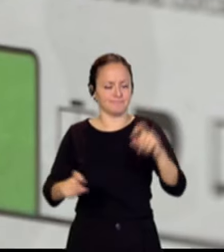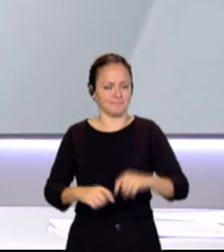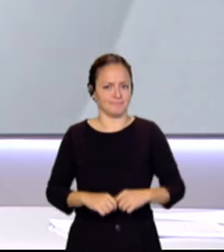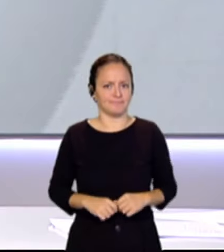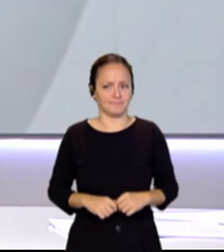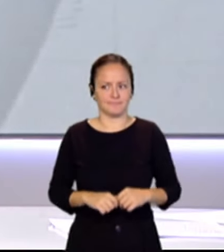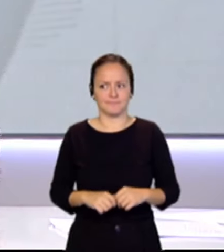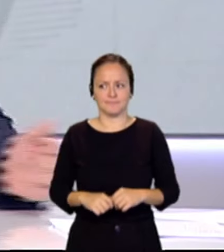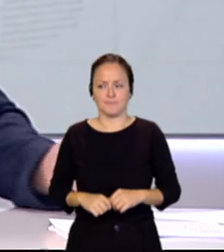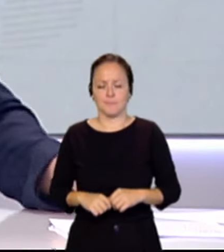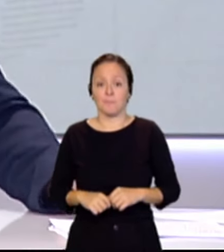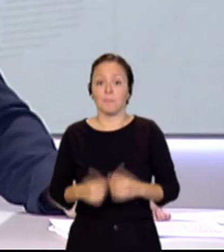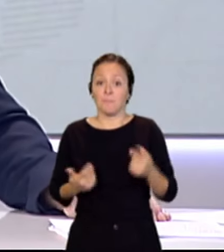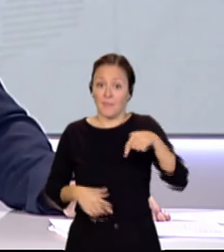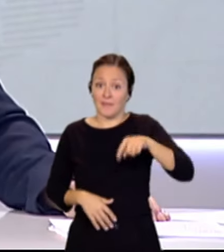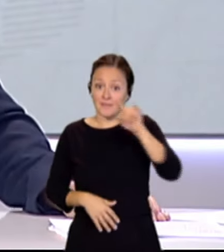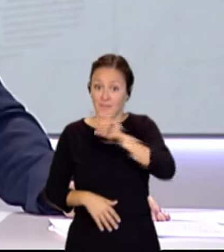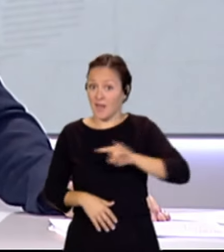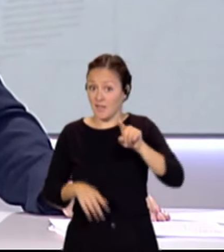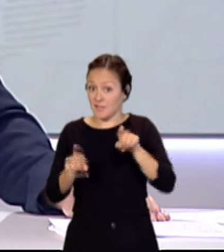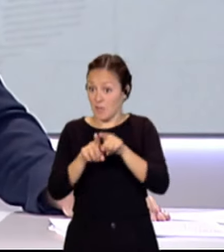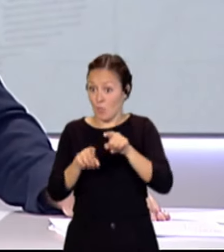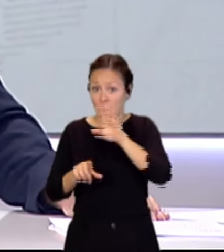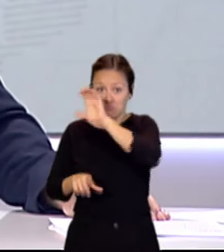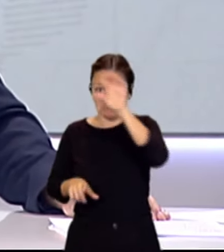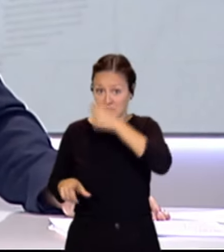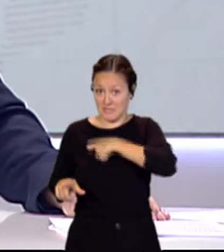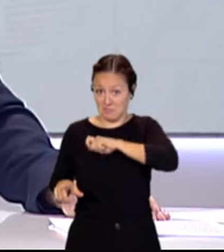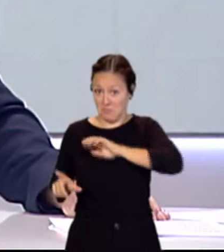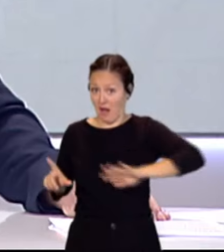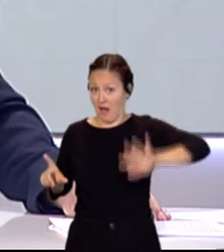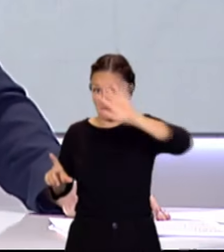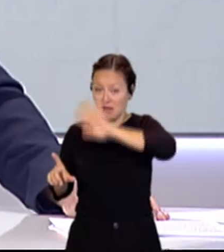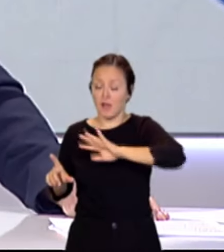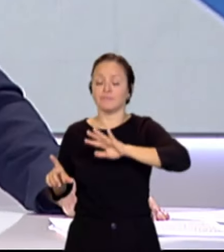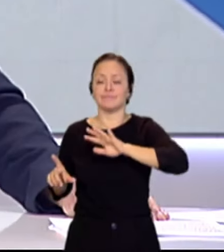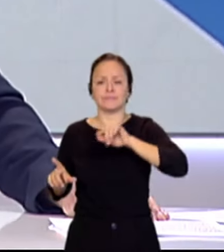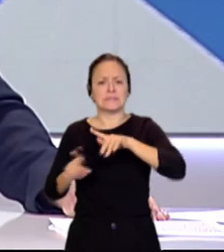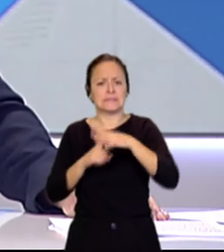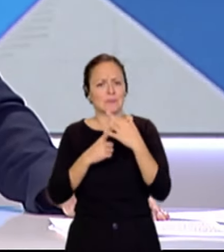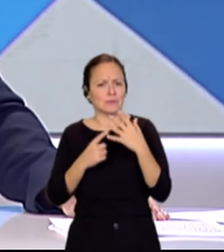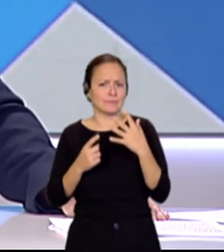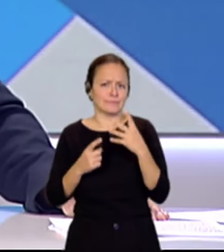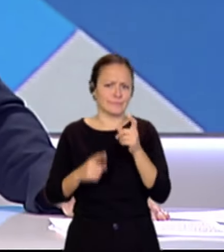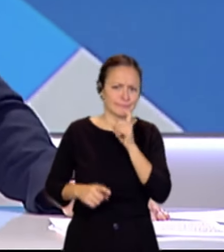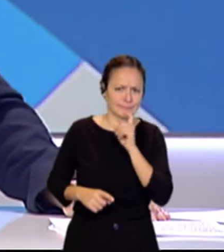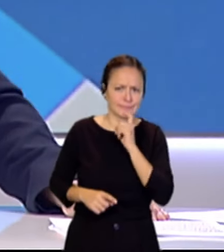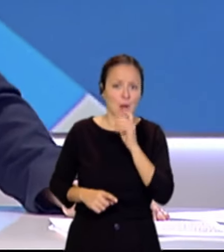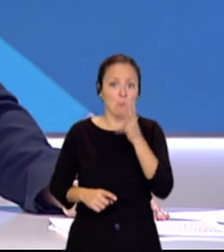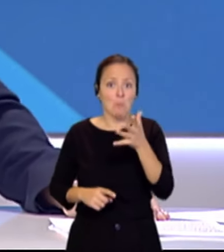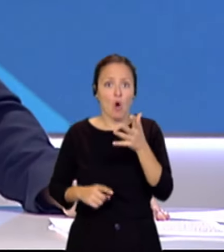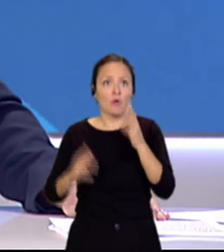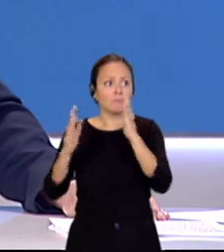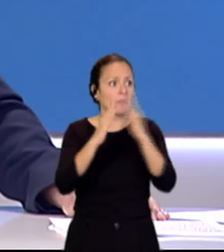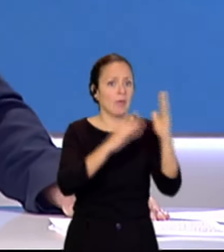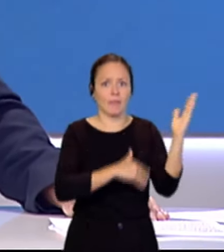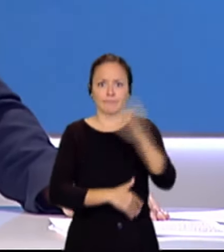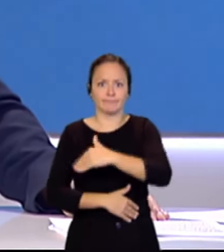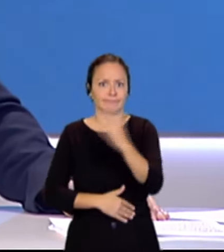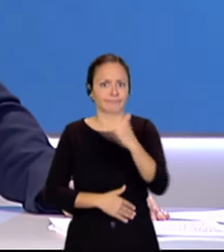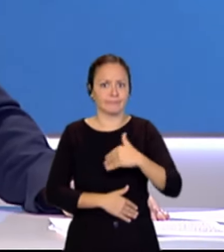vacacional Canarias como muchos puntos de nuestro país vive una situación muy complicada un momento crítico ante la falta de vivienda para